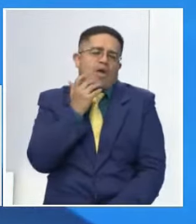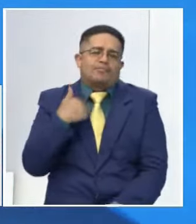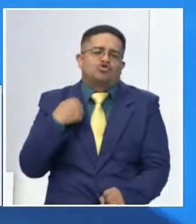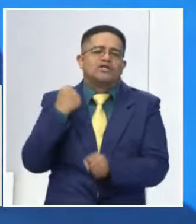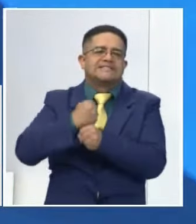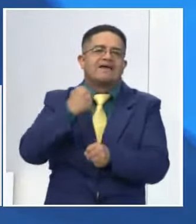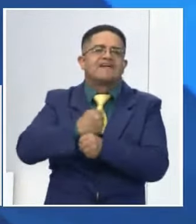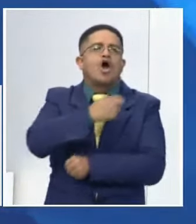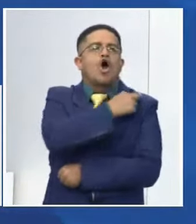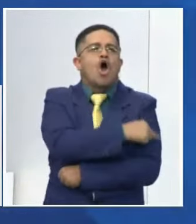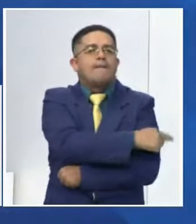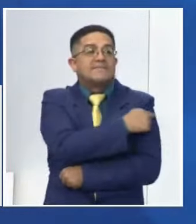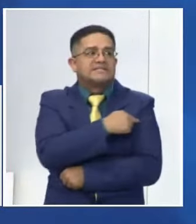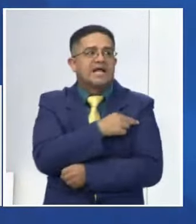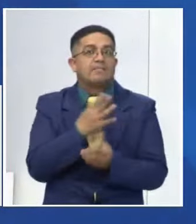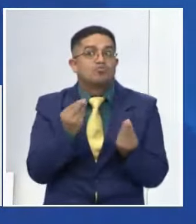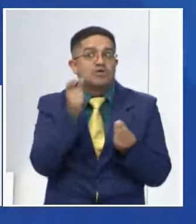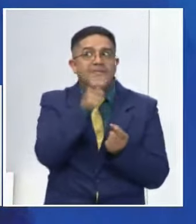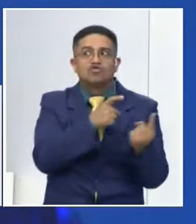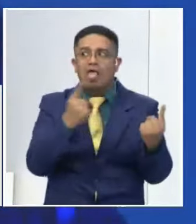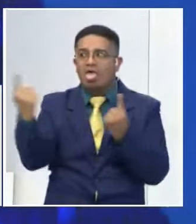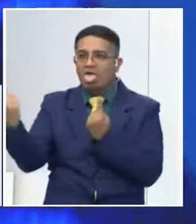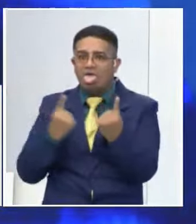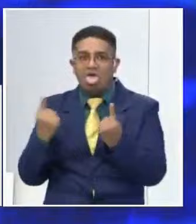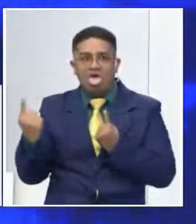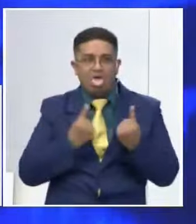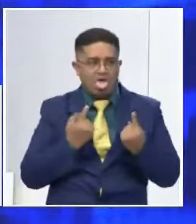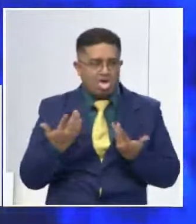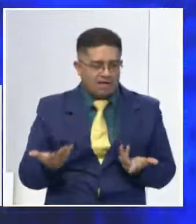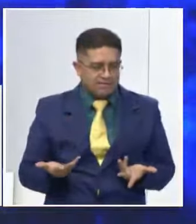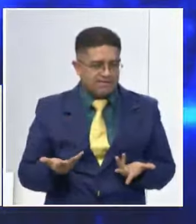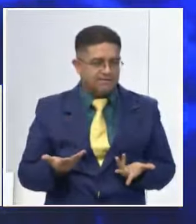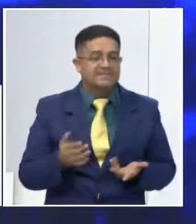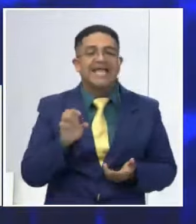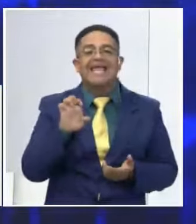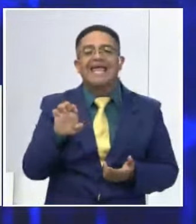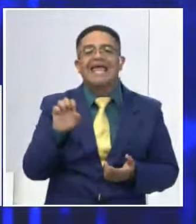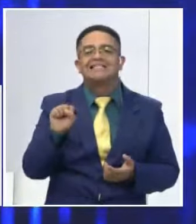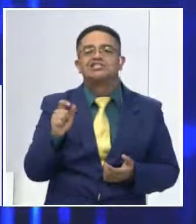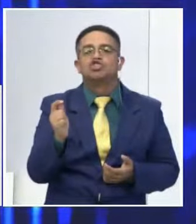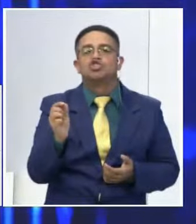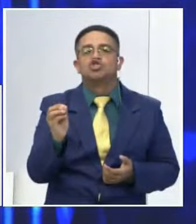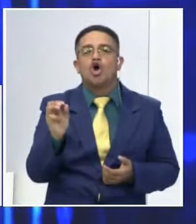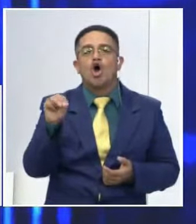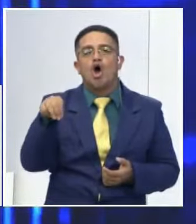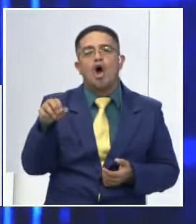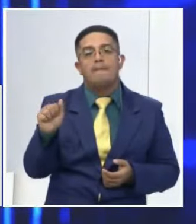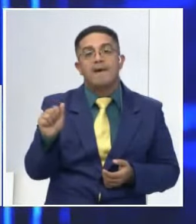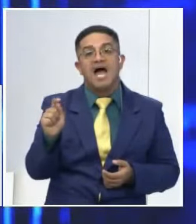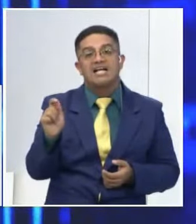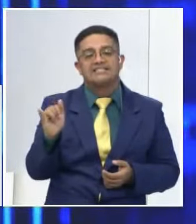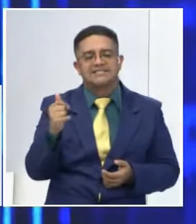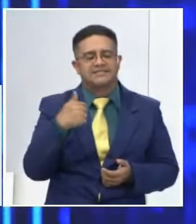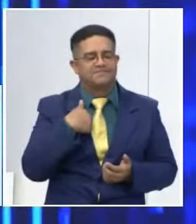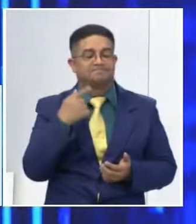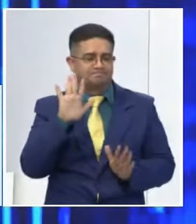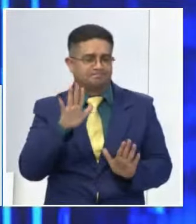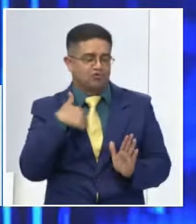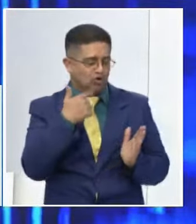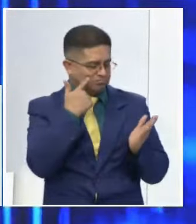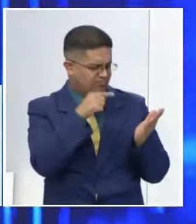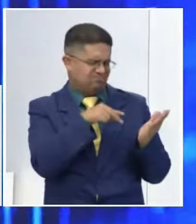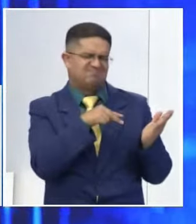hospital en donde recibo muchas interconsultas y todos me lo refieren como estomatitis aftosa o gingivitis, y cuando yo veo al paciente